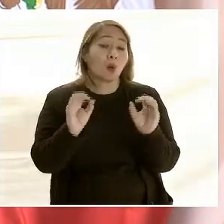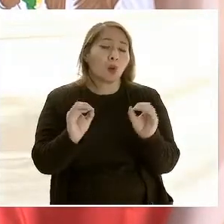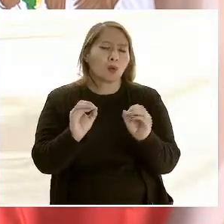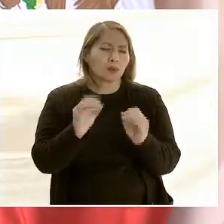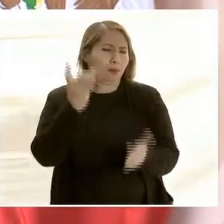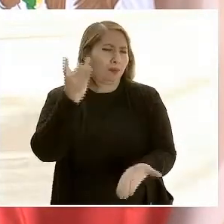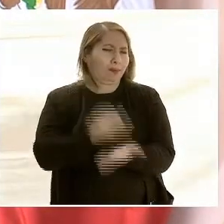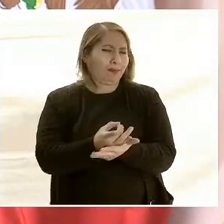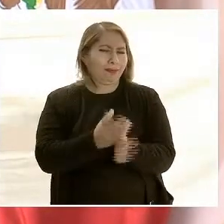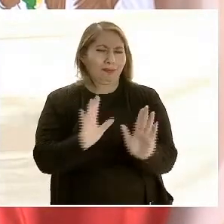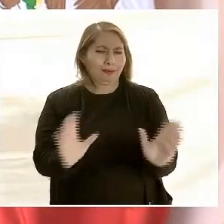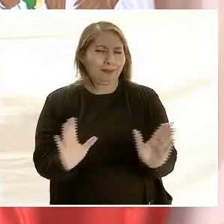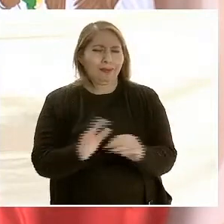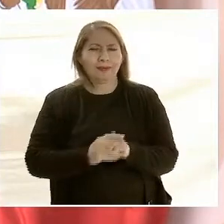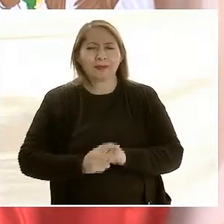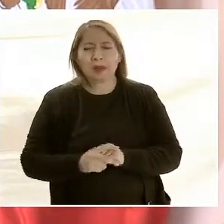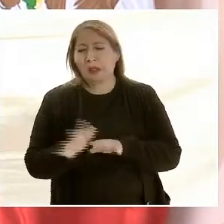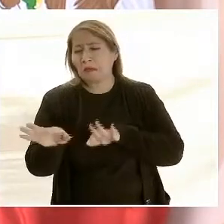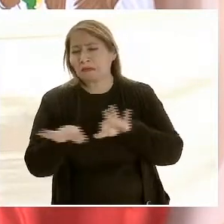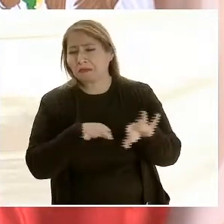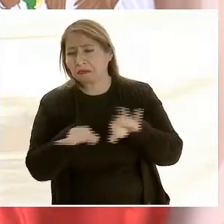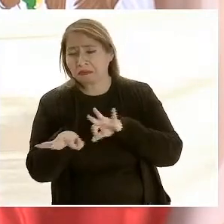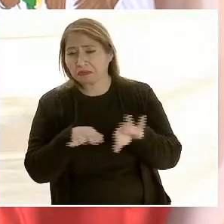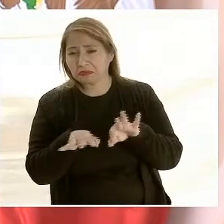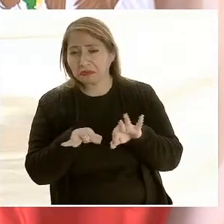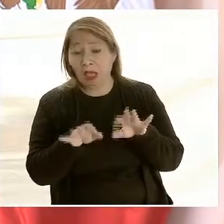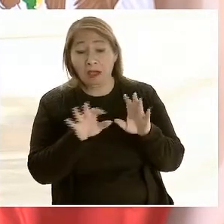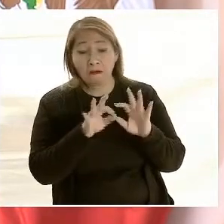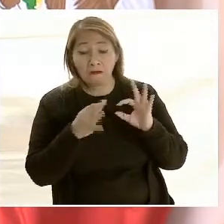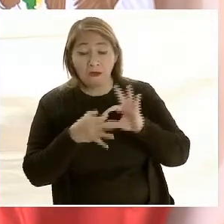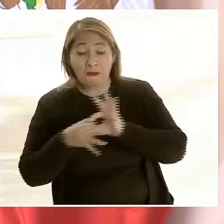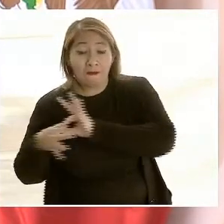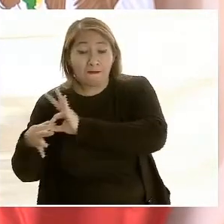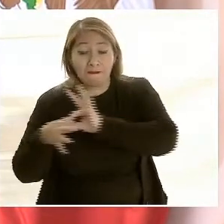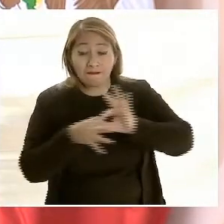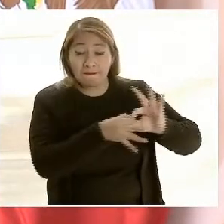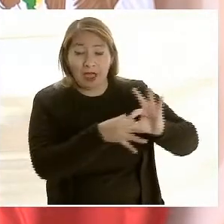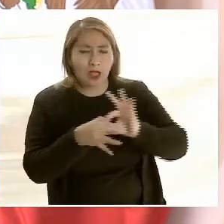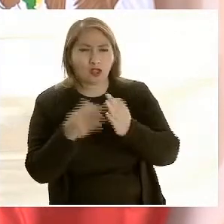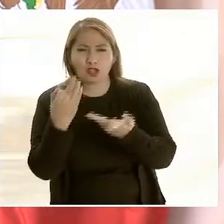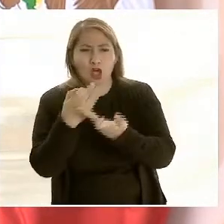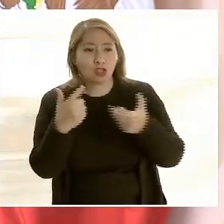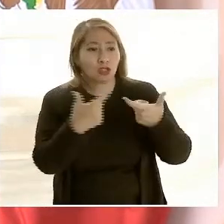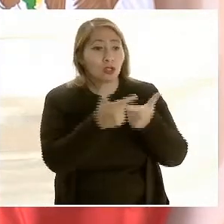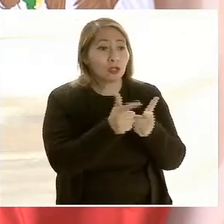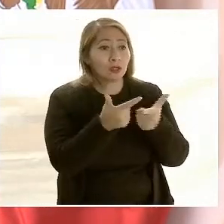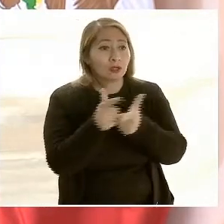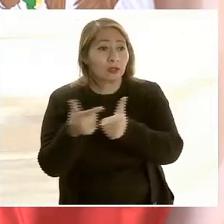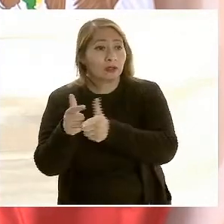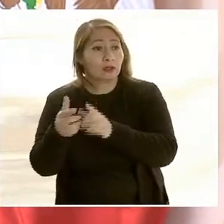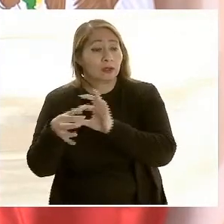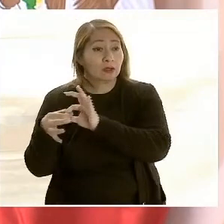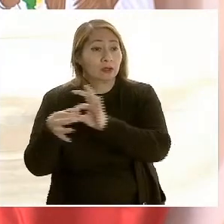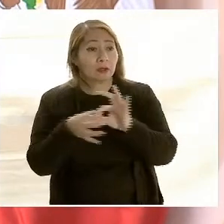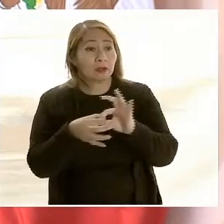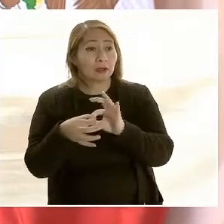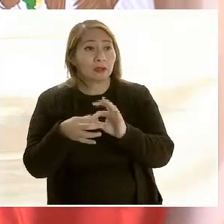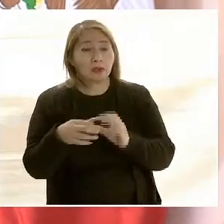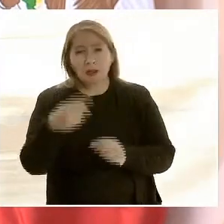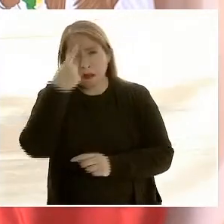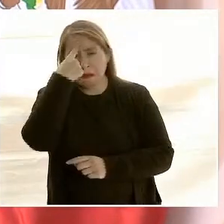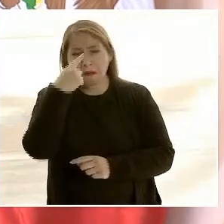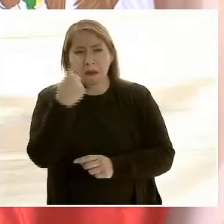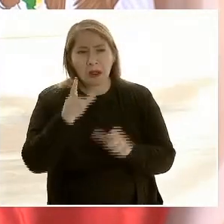no solo porque trabajamos en forma coordinada y con perseverancia para garantizar